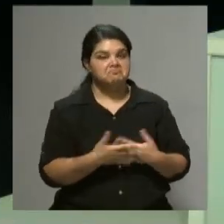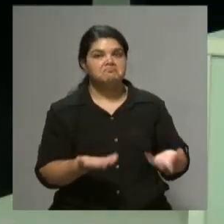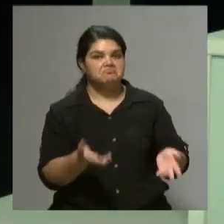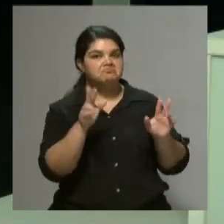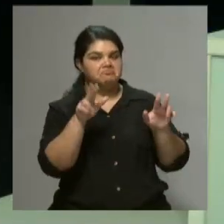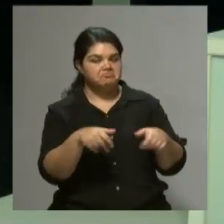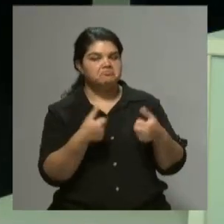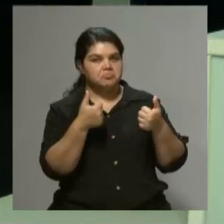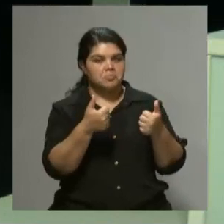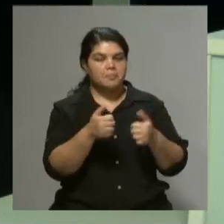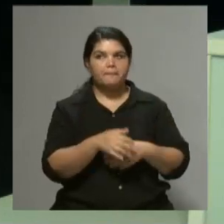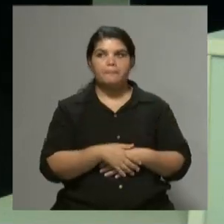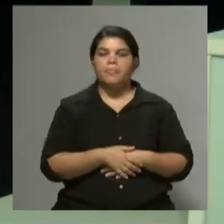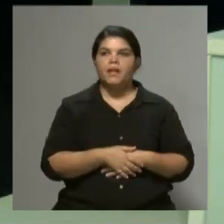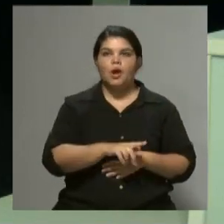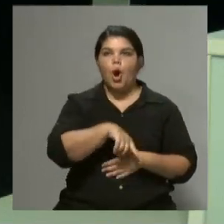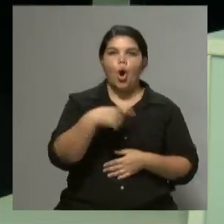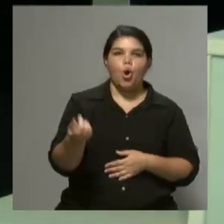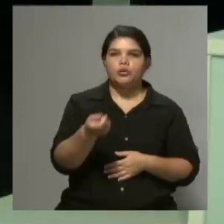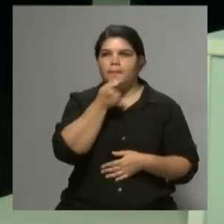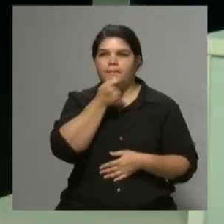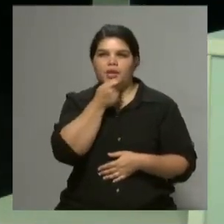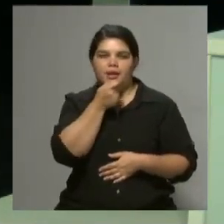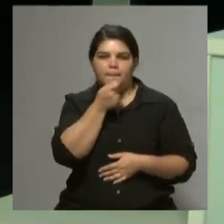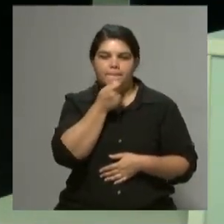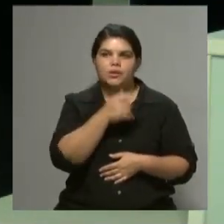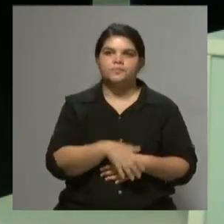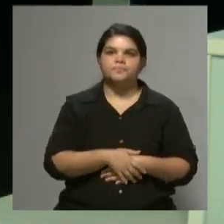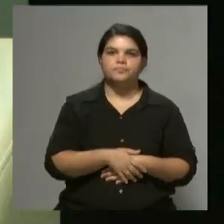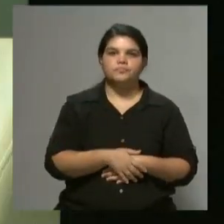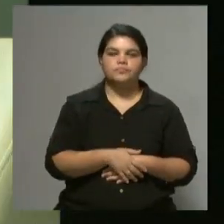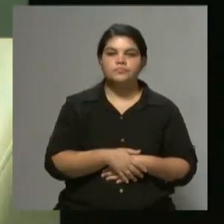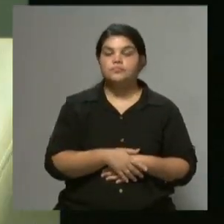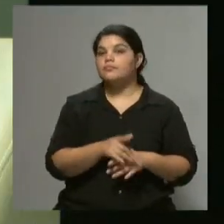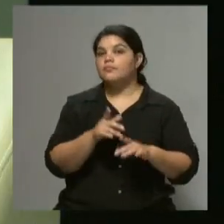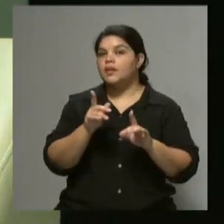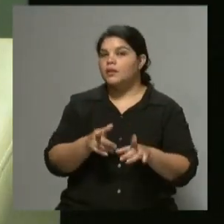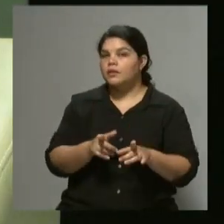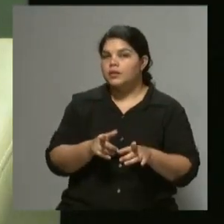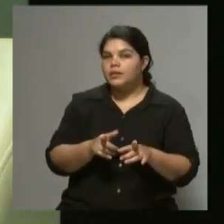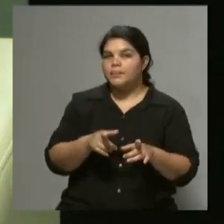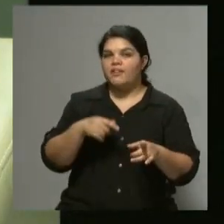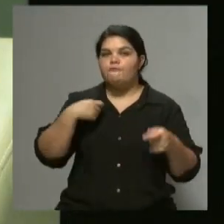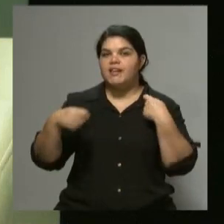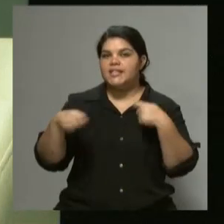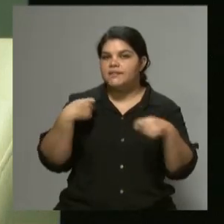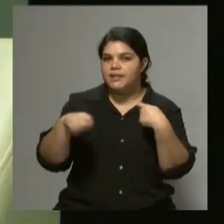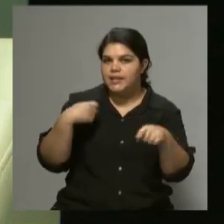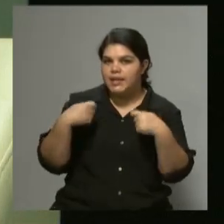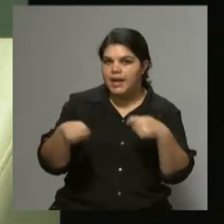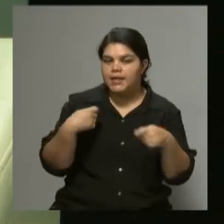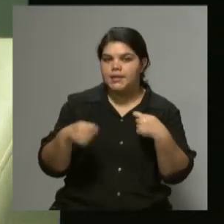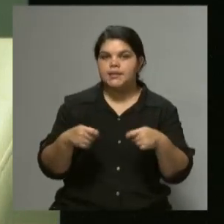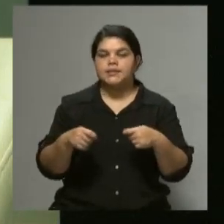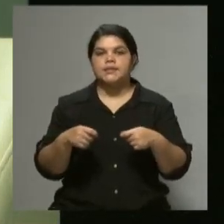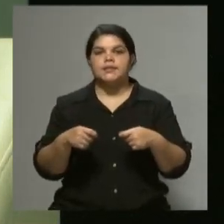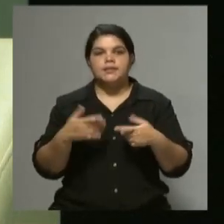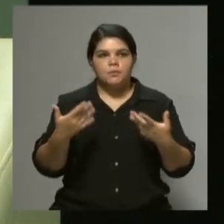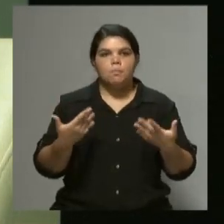que son excluyentes? Digo, hablábamos recién de ser proactivo. La flexibilidad, la adaptabilidad, la